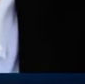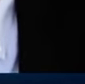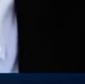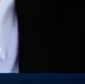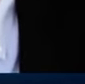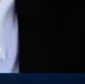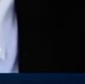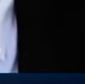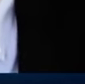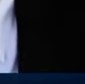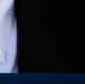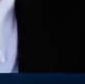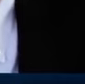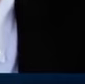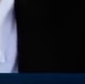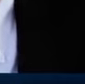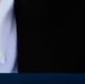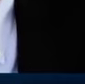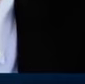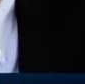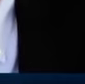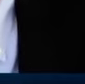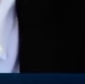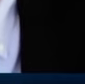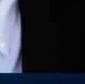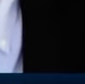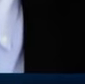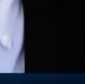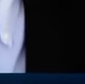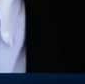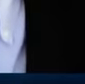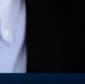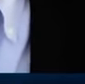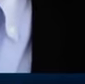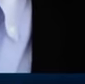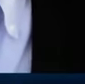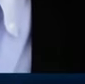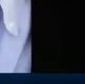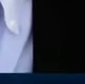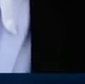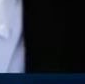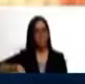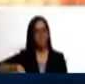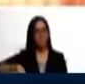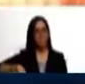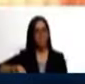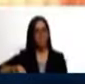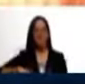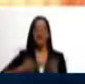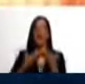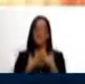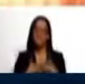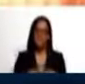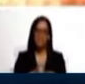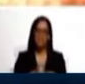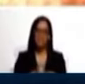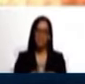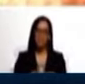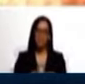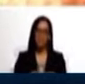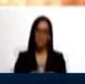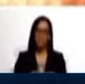cree usted que entonces la la clave está en asegurarle que no le va a pasar nada si pierde bueno eso eso